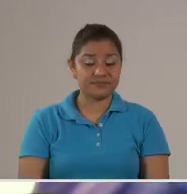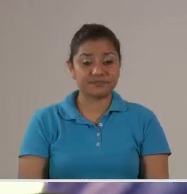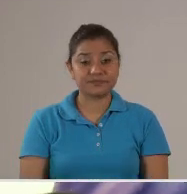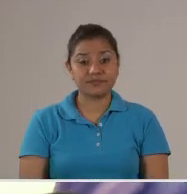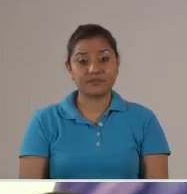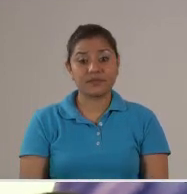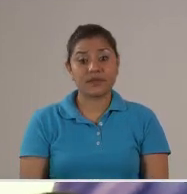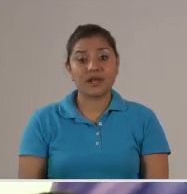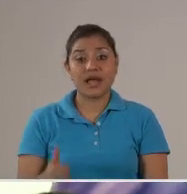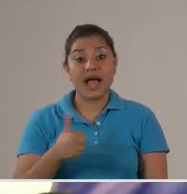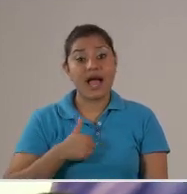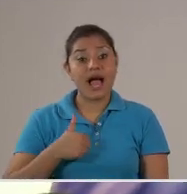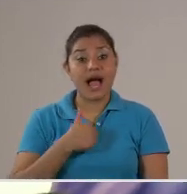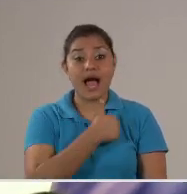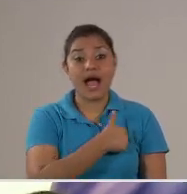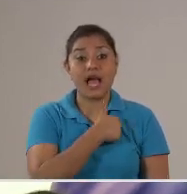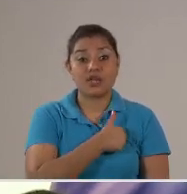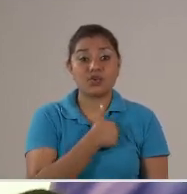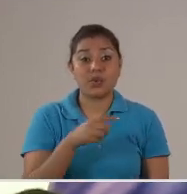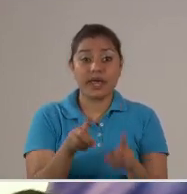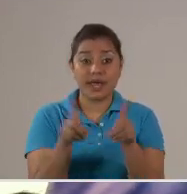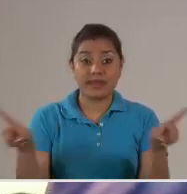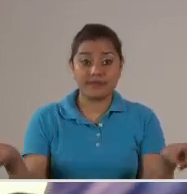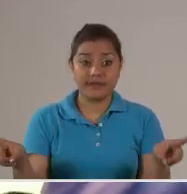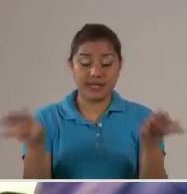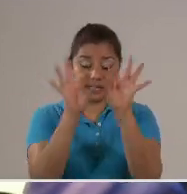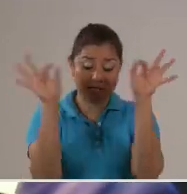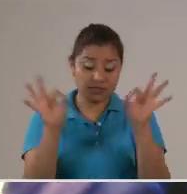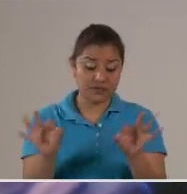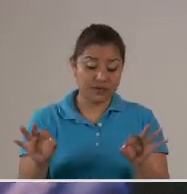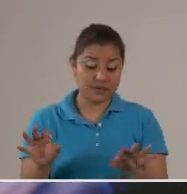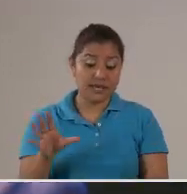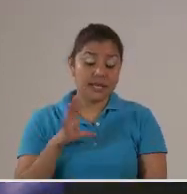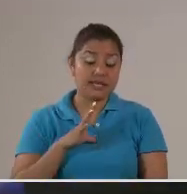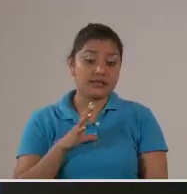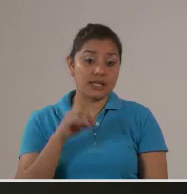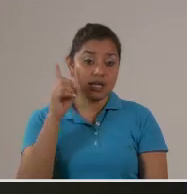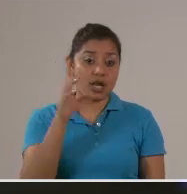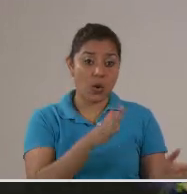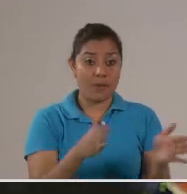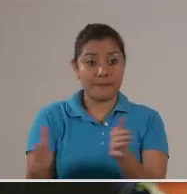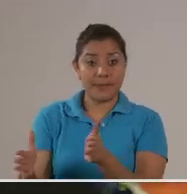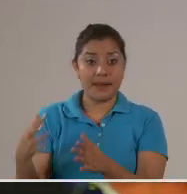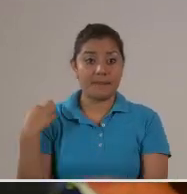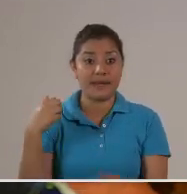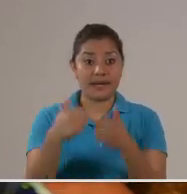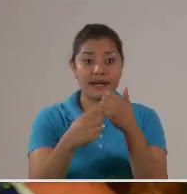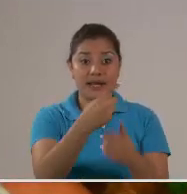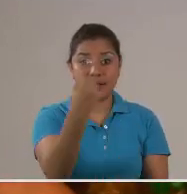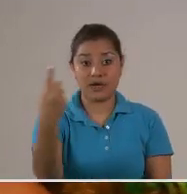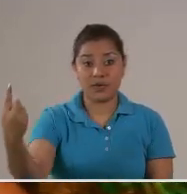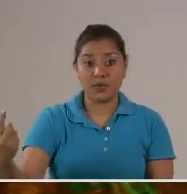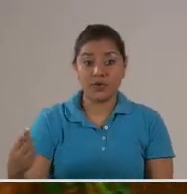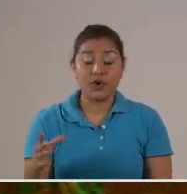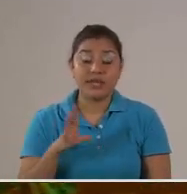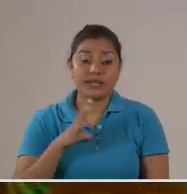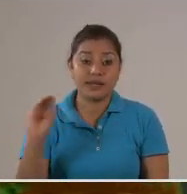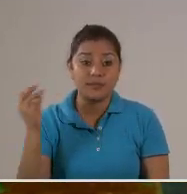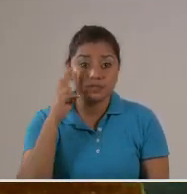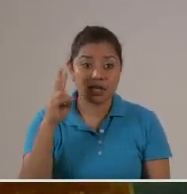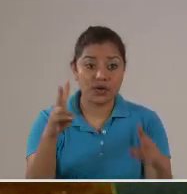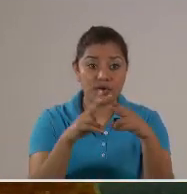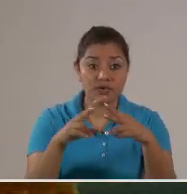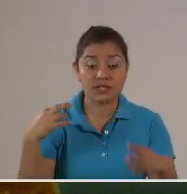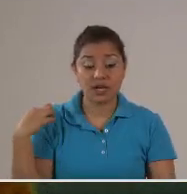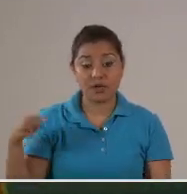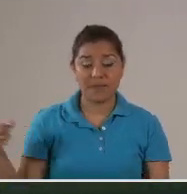actúa de diferentes maneras tiene un proyecto un plan para cada uno y nosotros deberíamos de conocerlo para